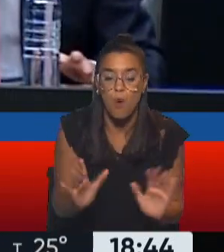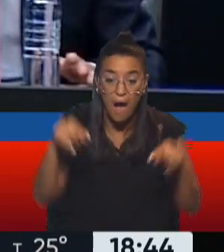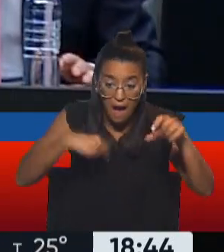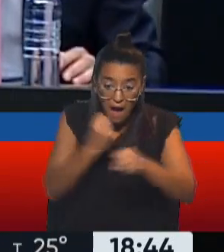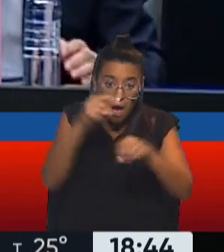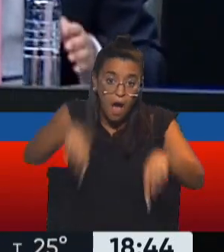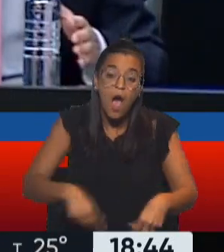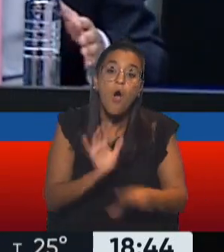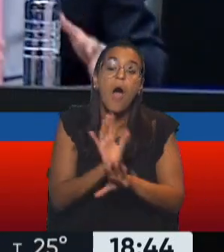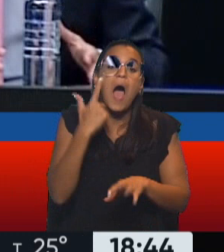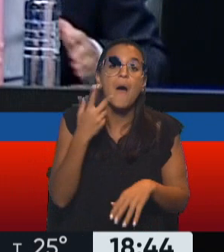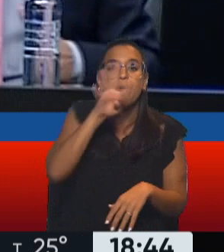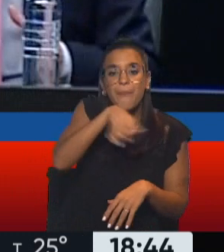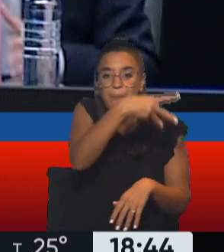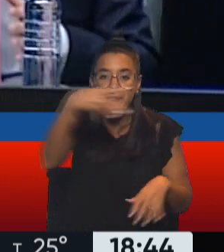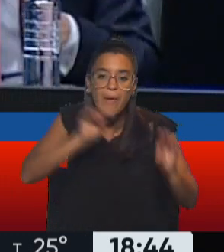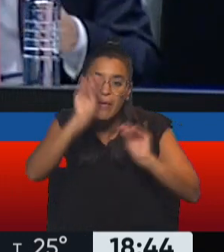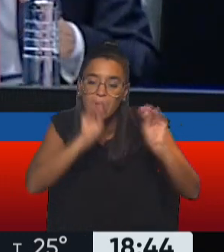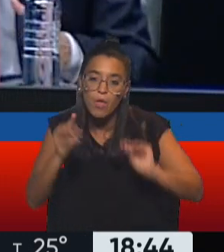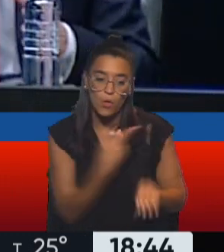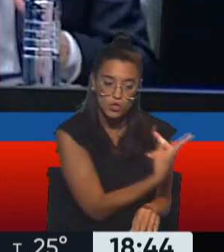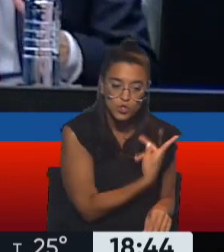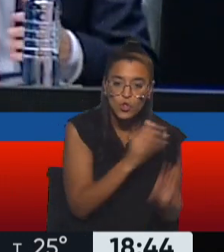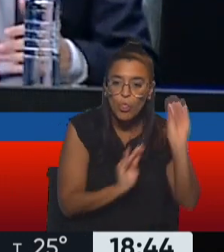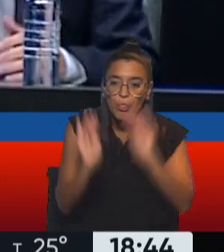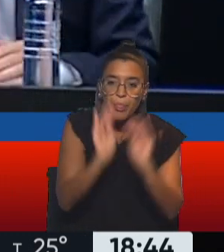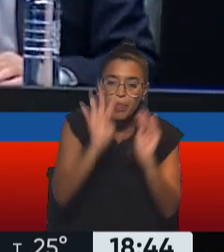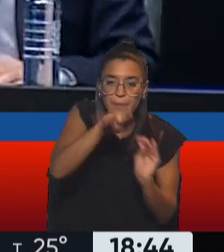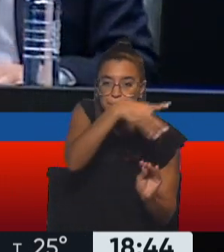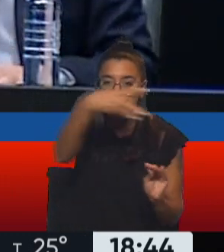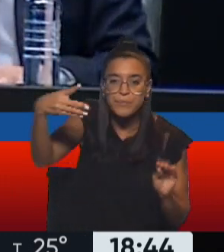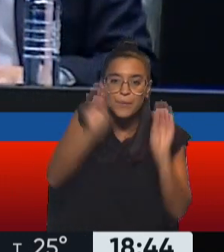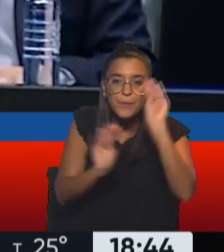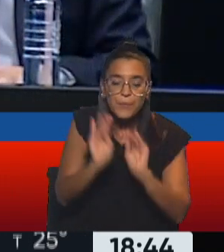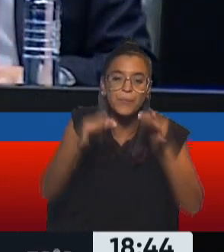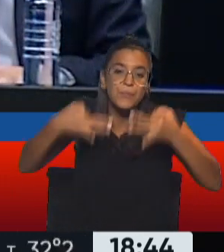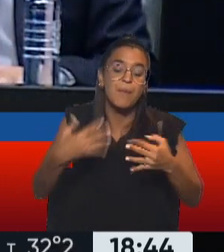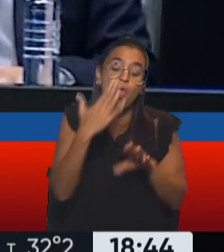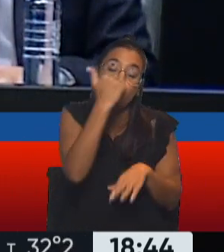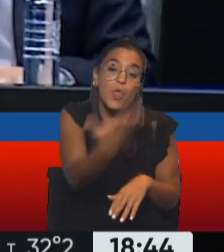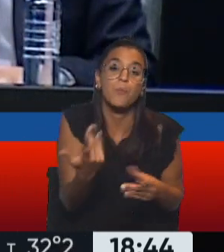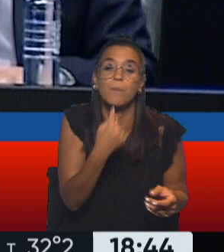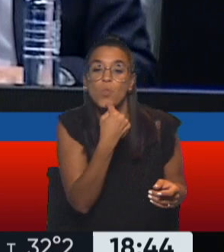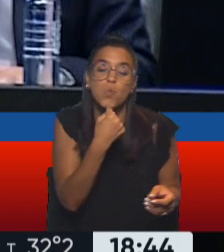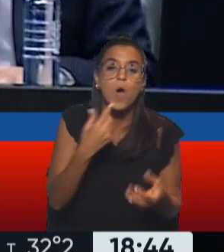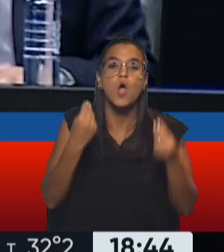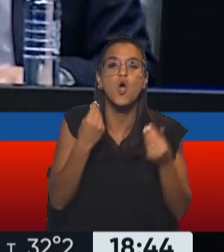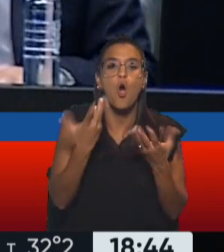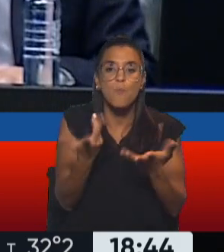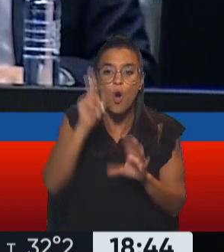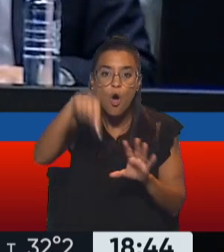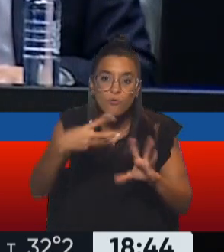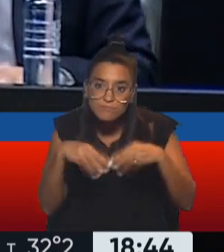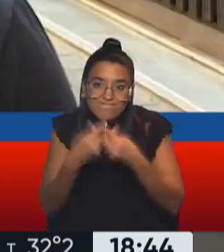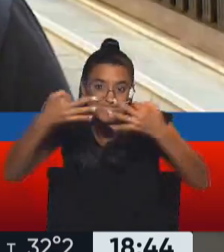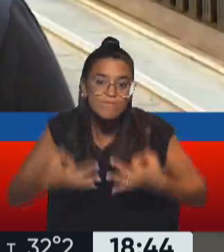es un Excel. Los Excel, vos y yo nos sentamos y hacemos un Excel y sale bárbaro, pero después la gran pregunta es cómo hacemos para llegar a ese resultado,